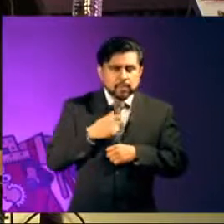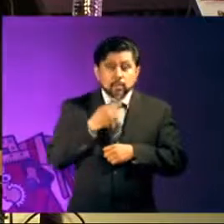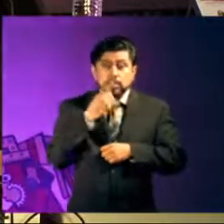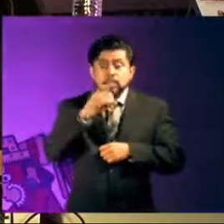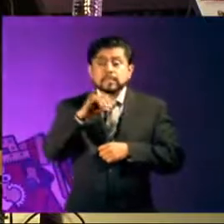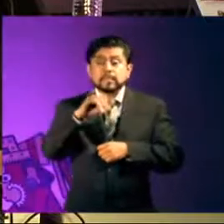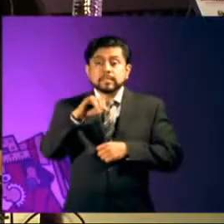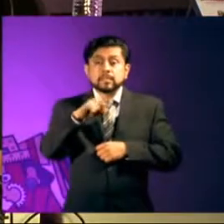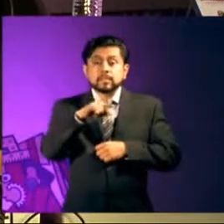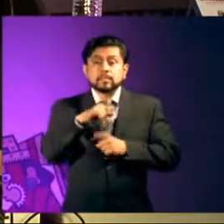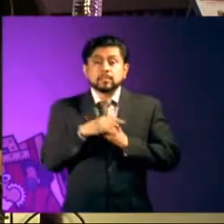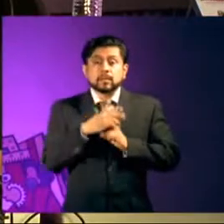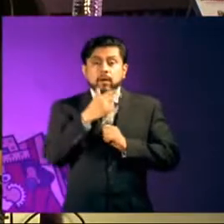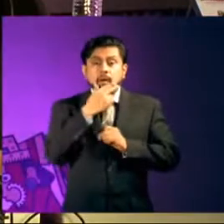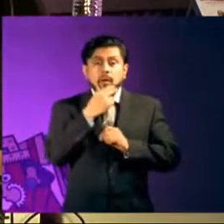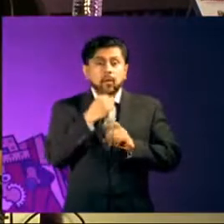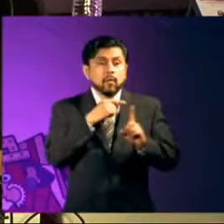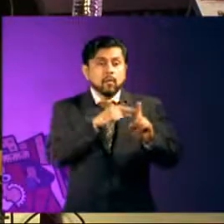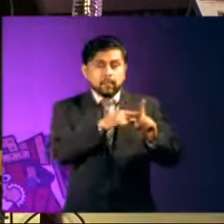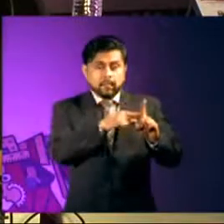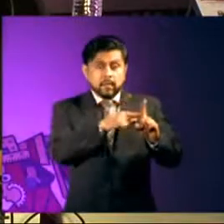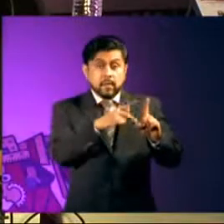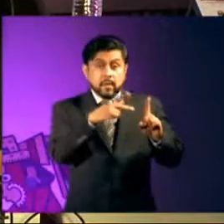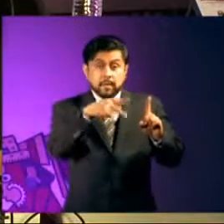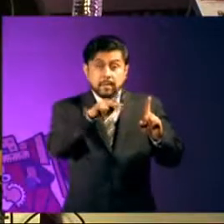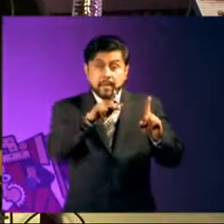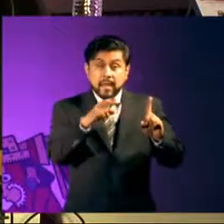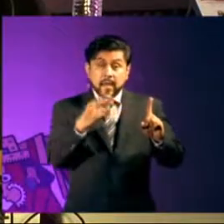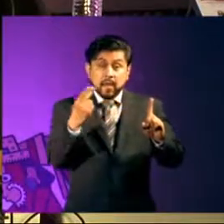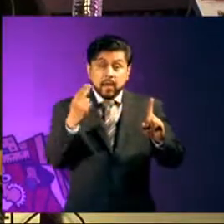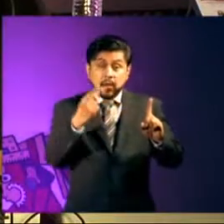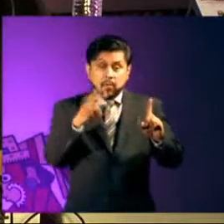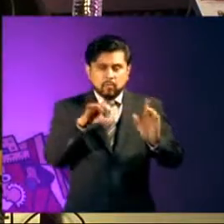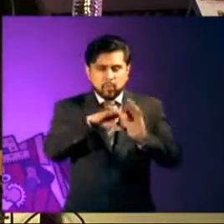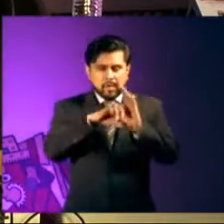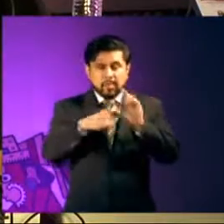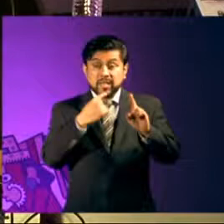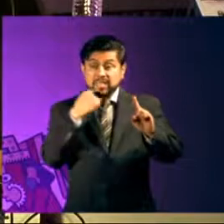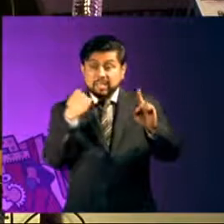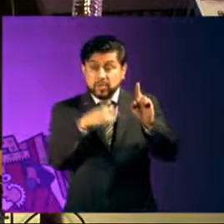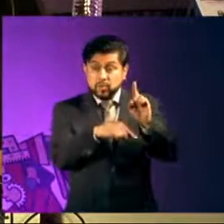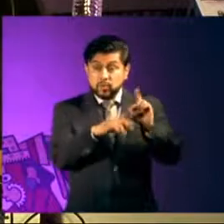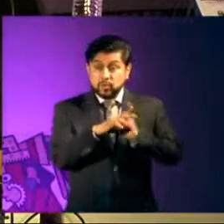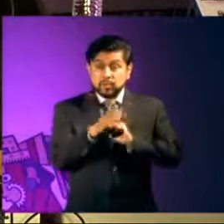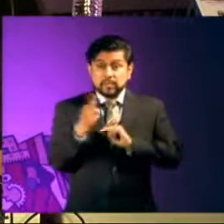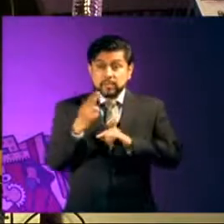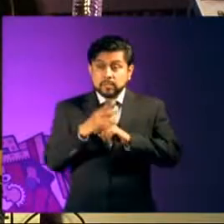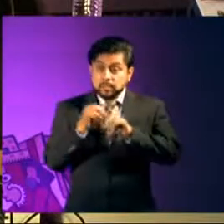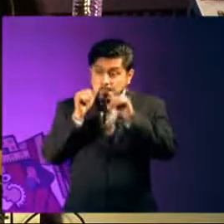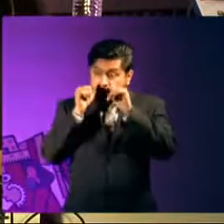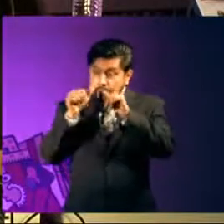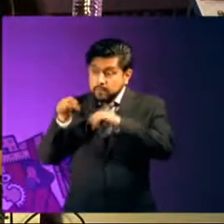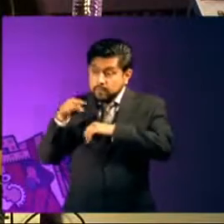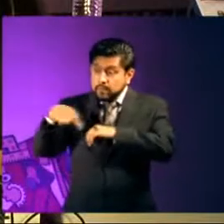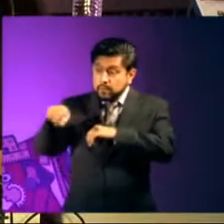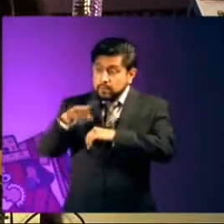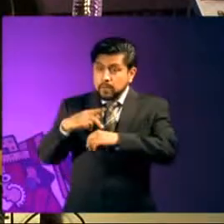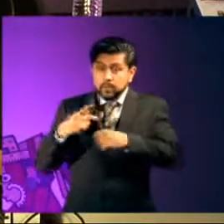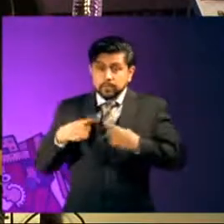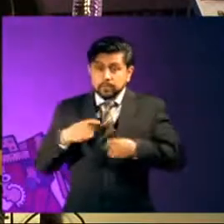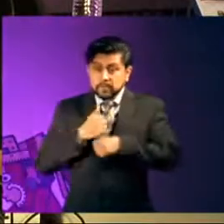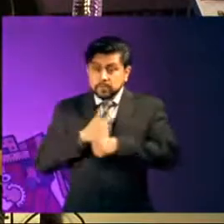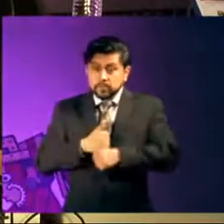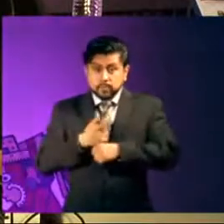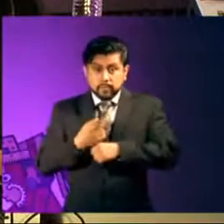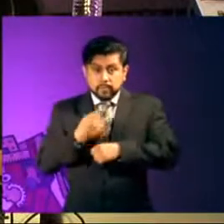pero yo le tengo que creer a las víctimas ese es mi principal principio ético es un principio